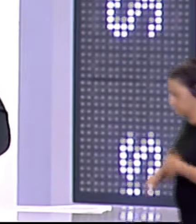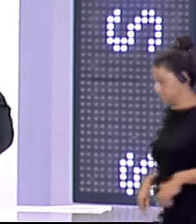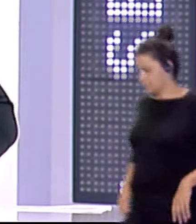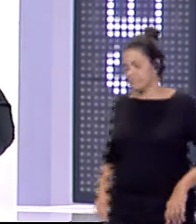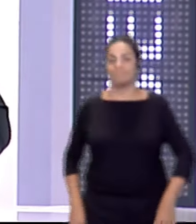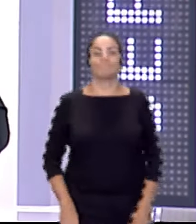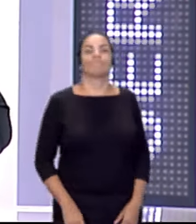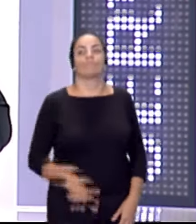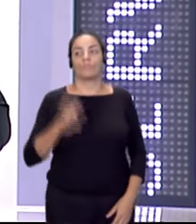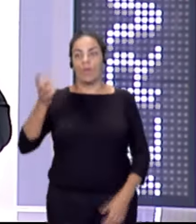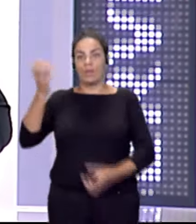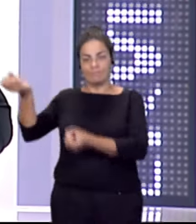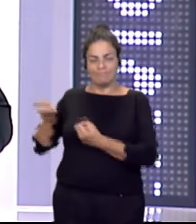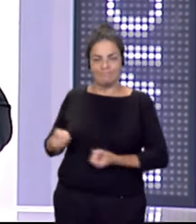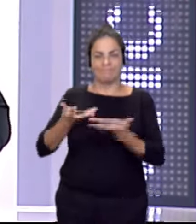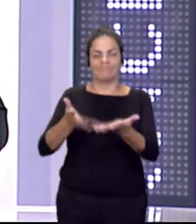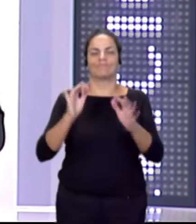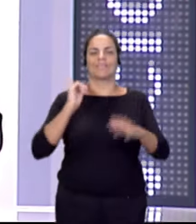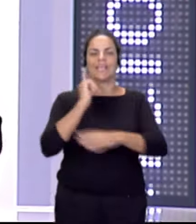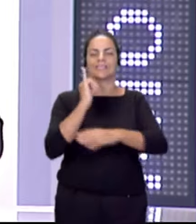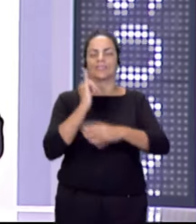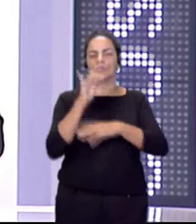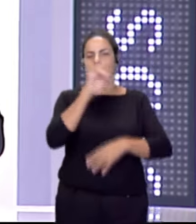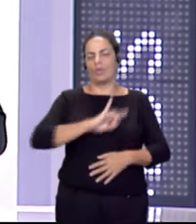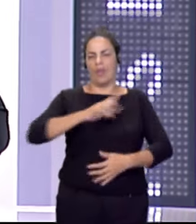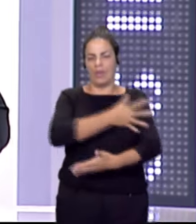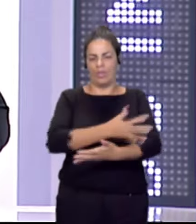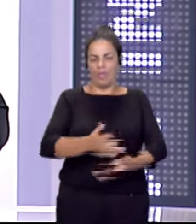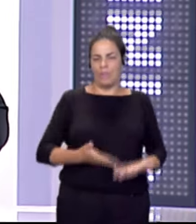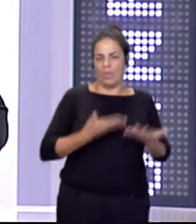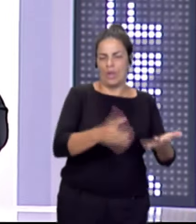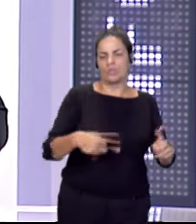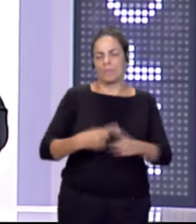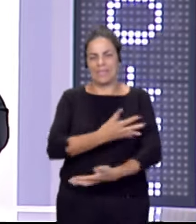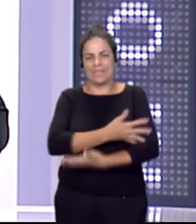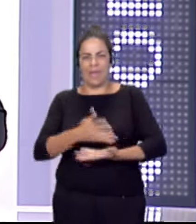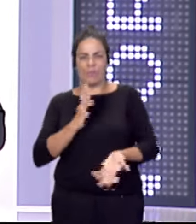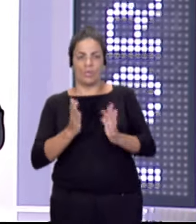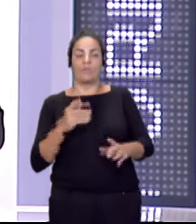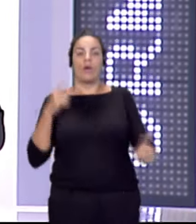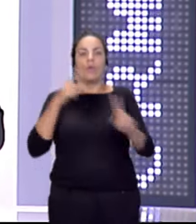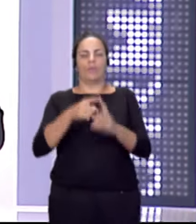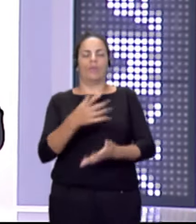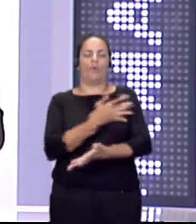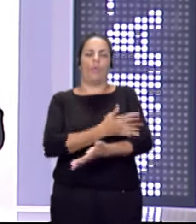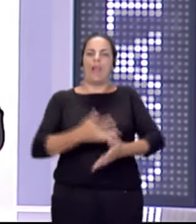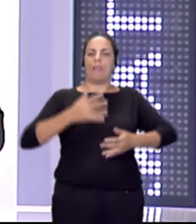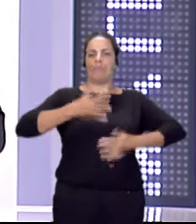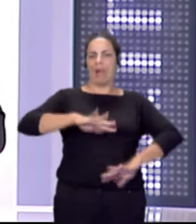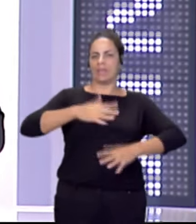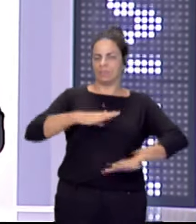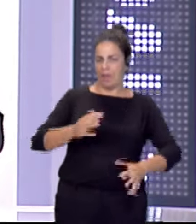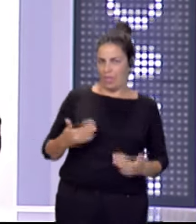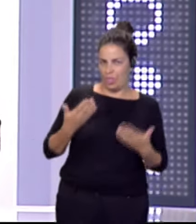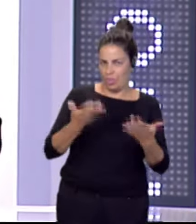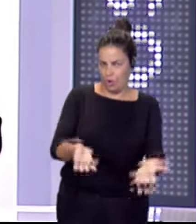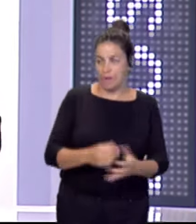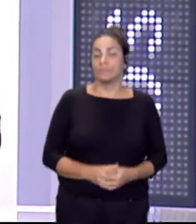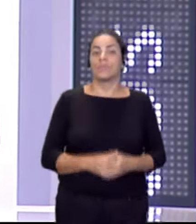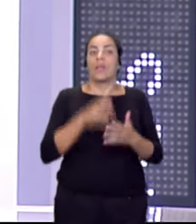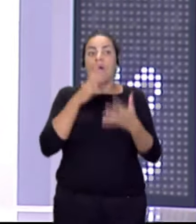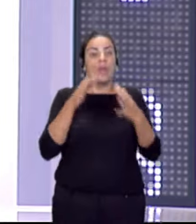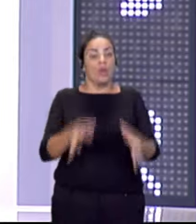ese mensaje del Instituto Canario de Hemodonación y Hemoterapia para donar plasma. Y como siempre, hasta ahora vamos a dar respuestas a las denuncias que